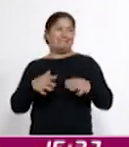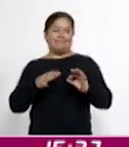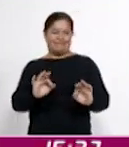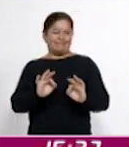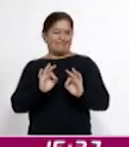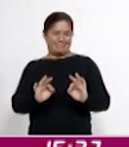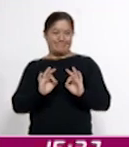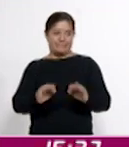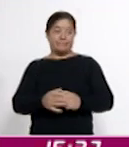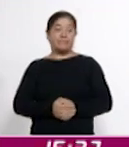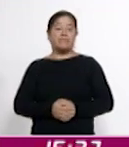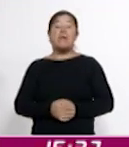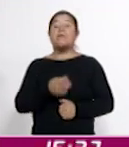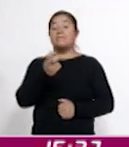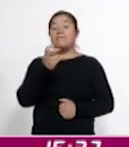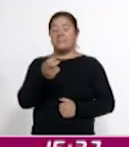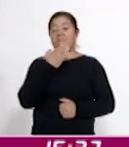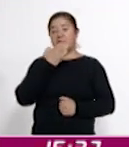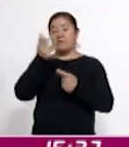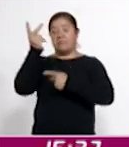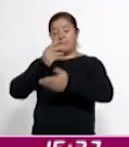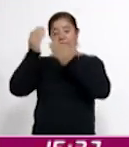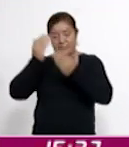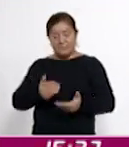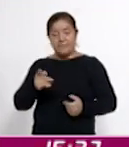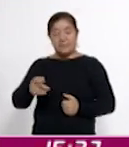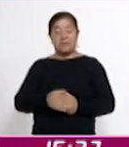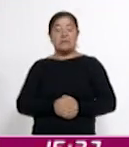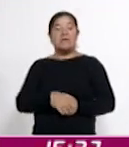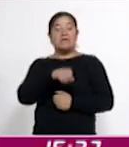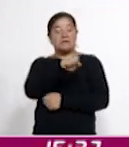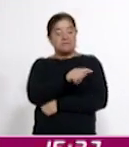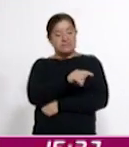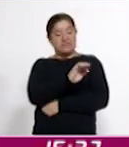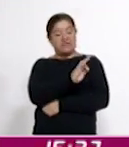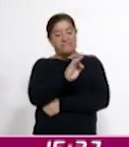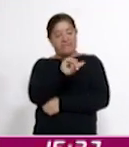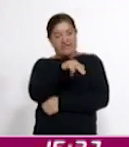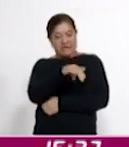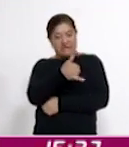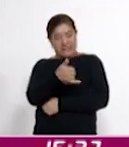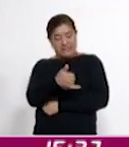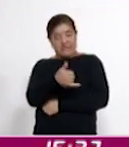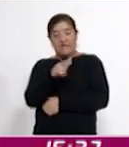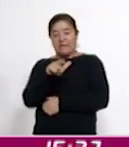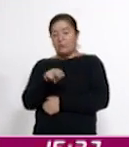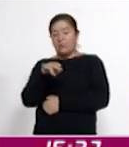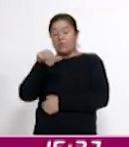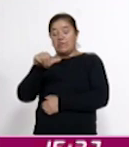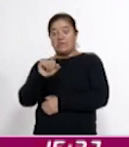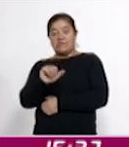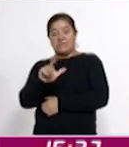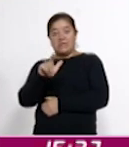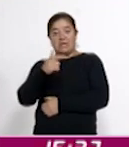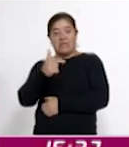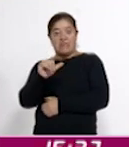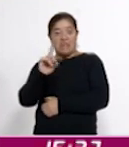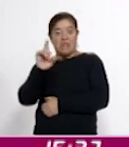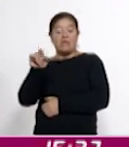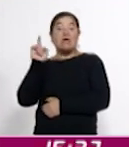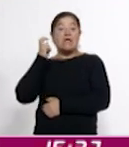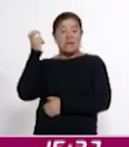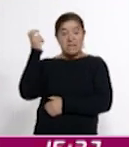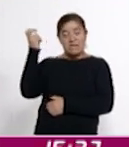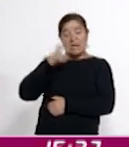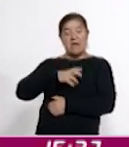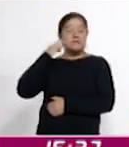esta ocasión. Para eso le damos la bienvenida a Stephanie Luna Salgado. Hola, buenas tardes. Ella es la reina de la Feria